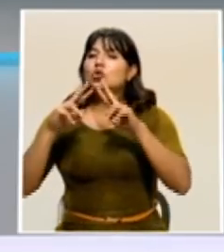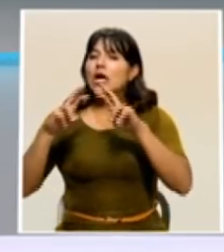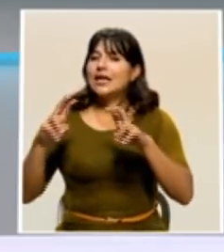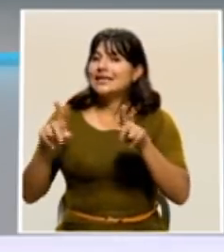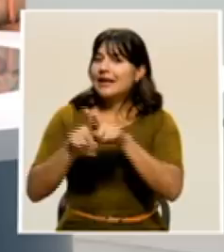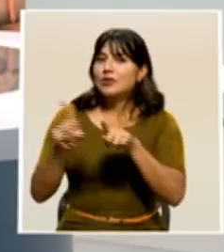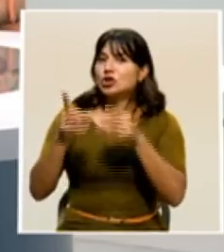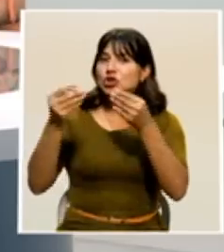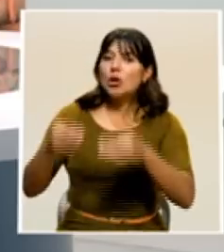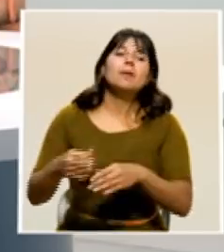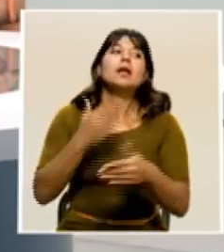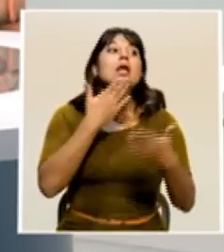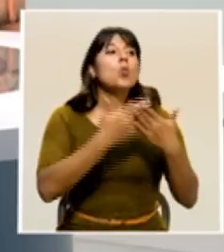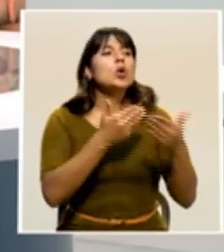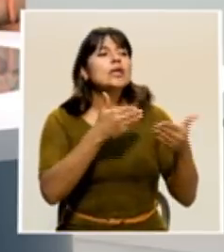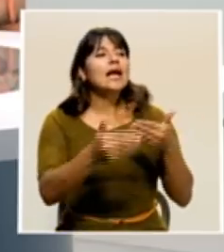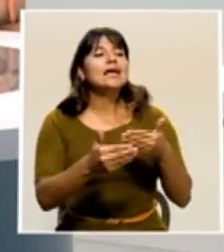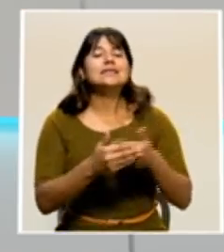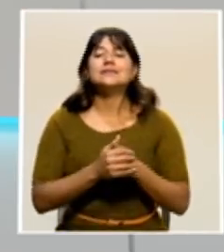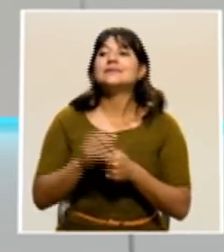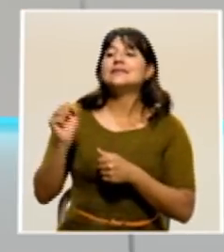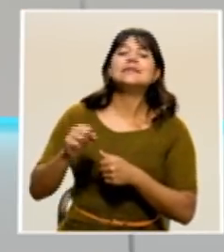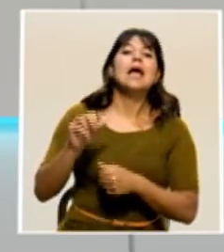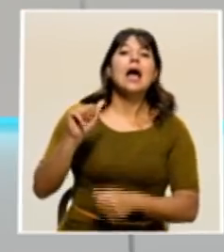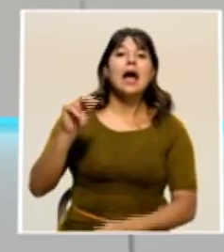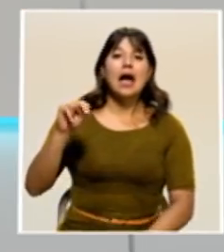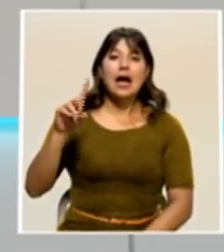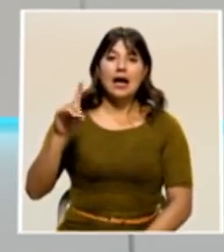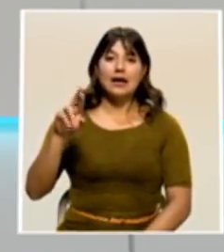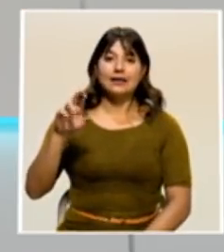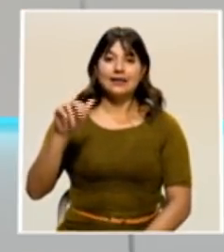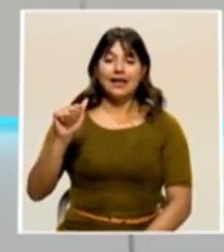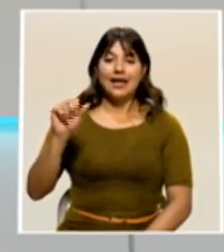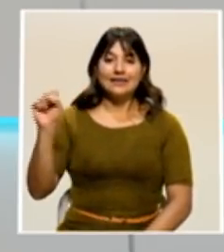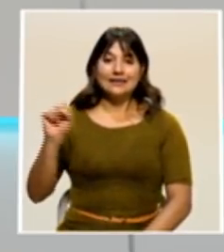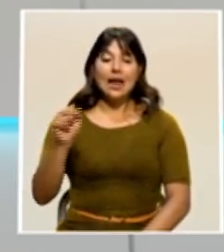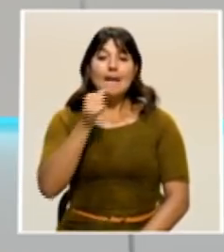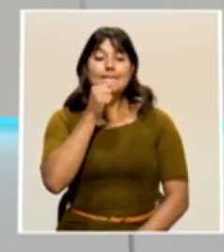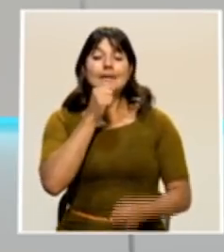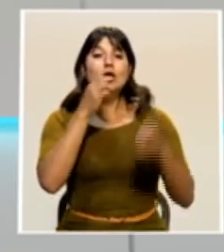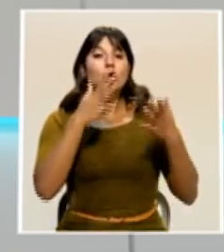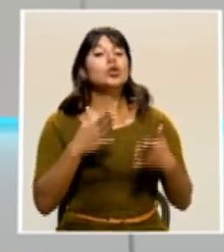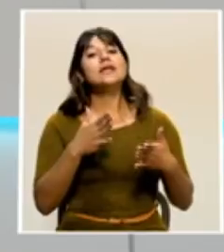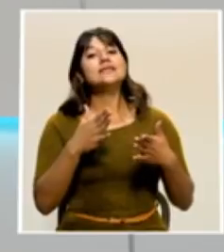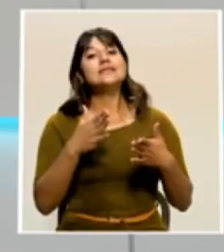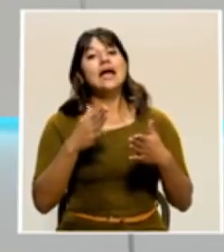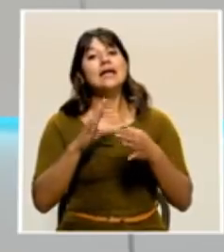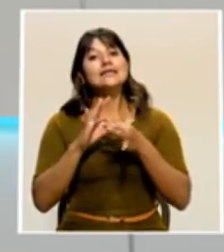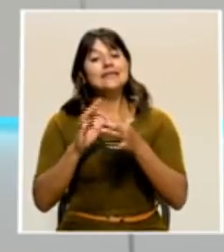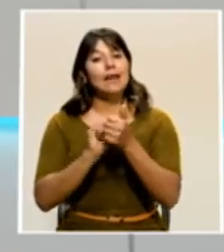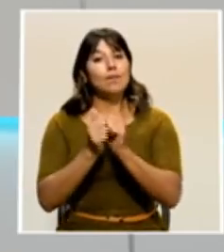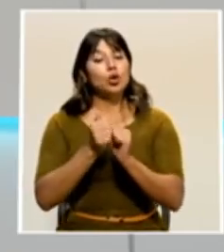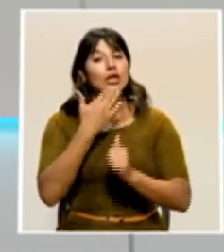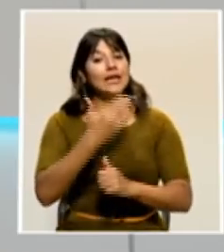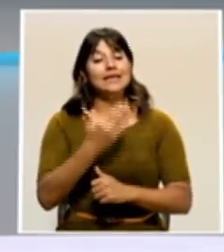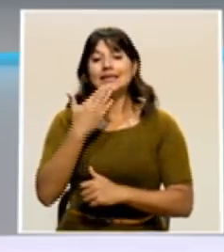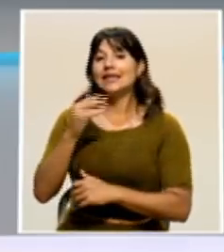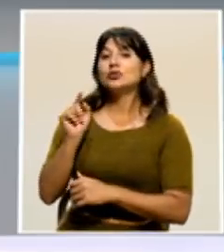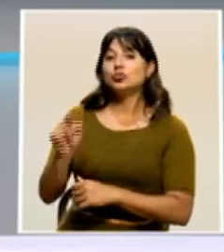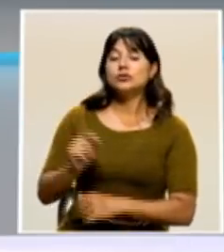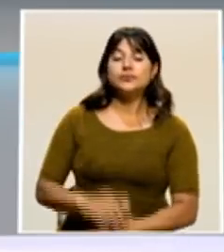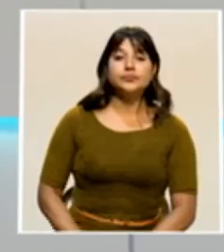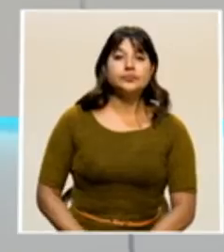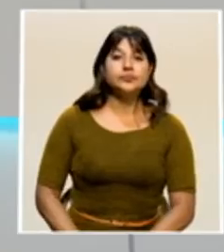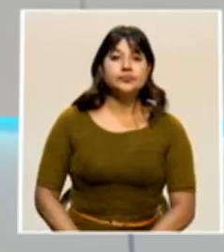se lo pierdan. Buenísimo, en unos minutos. Andrea Salazar, periodista, colega nuestra de la sección de Deportes. Gracias, Andrea. Gracias a usted, don